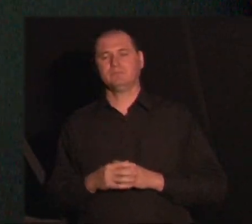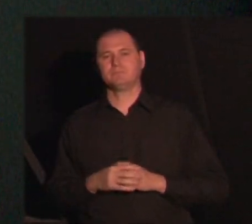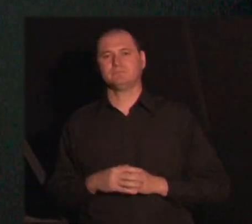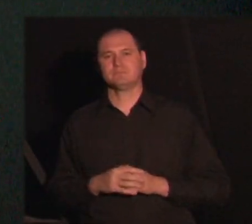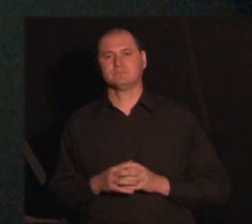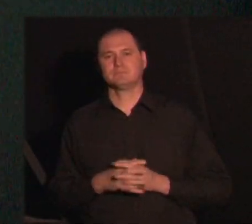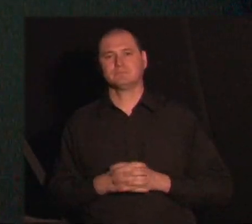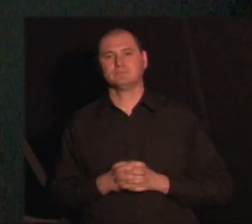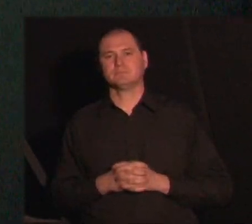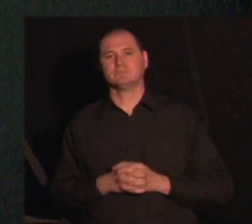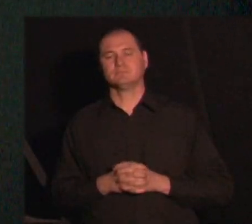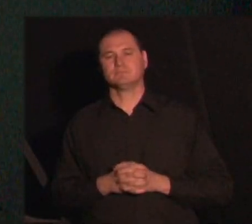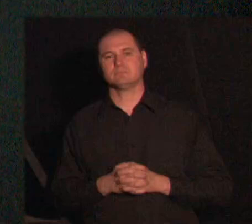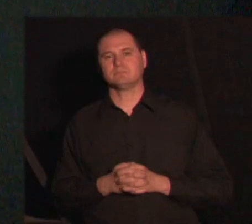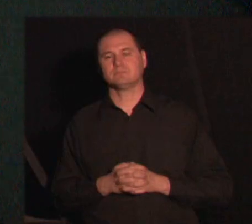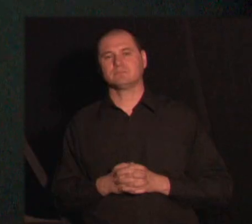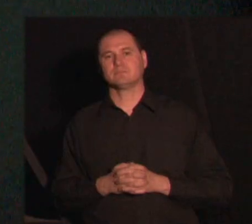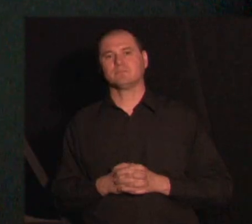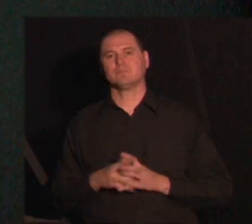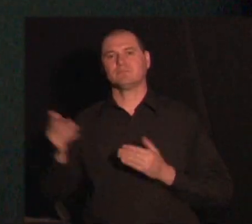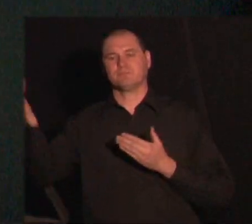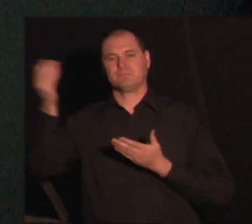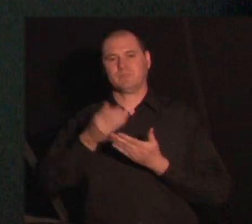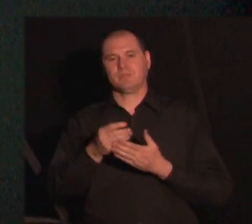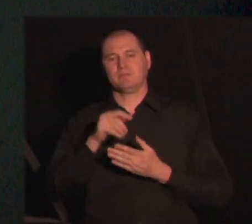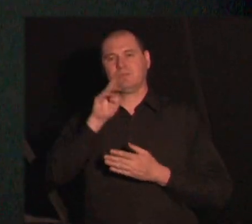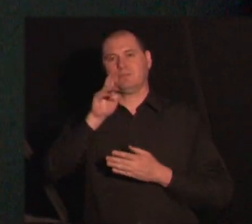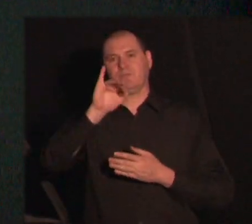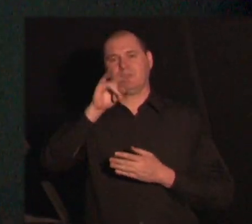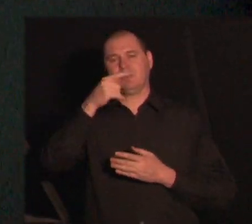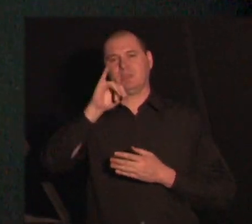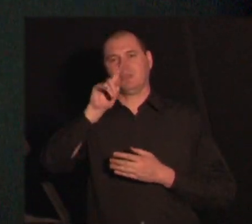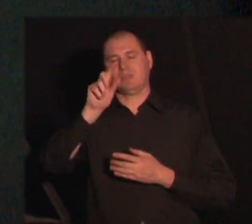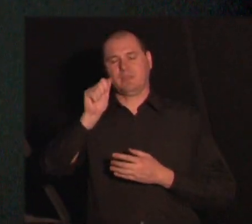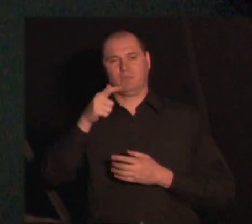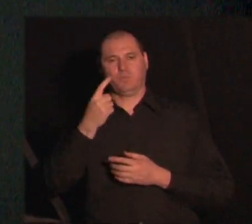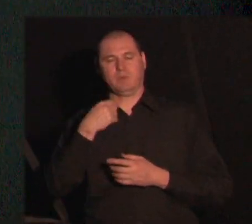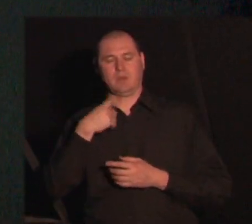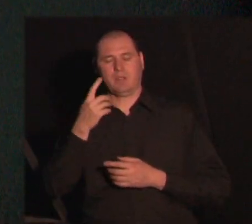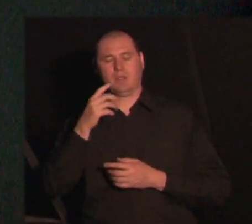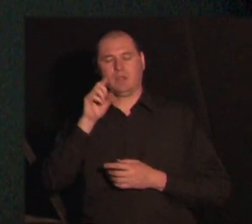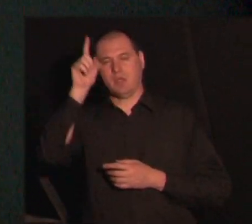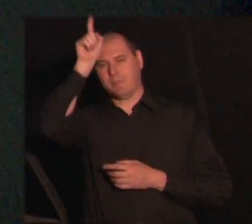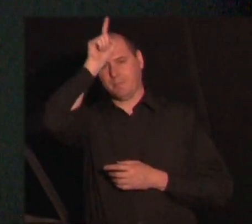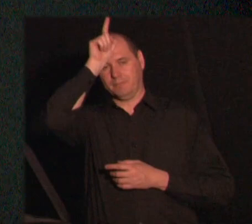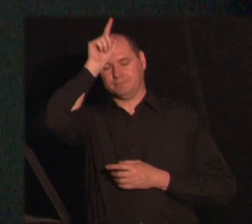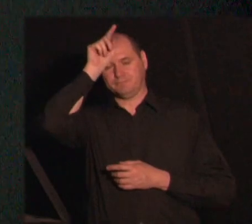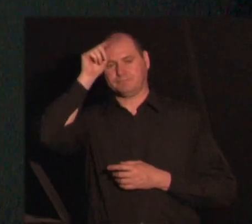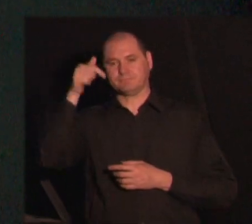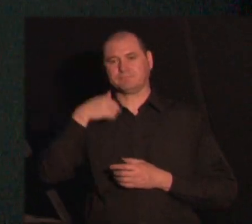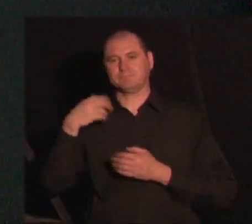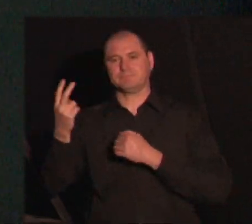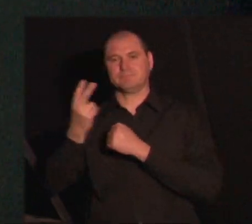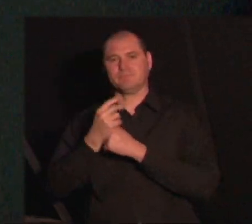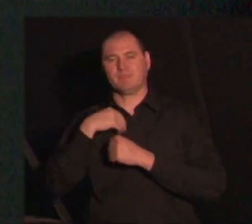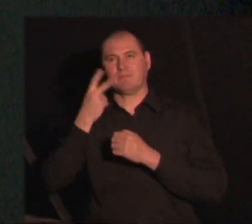comunidad. Llegó Brigitte Duke, Brígida Duke, una menonita que